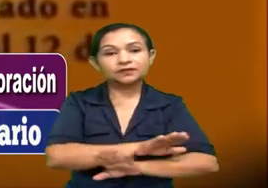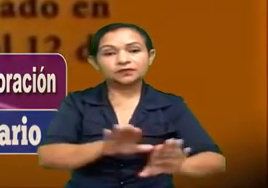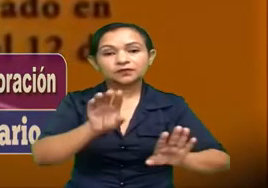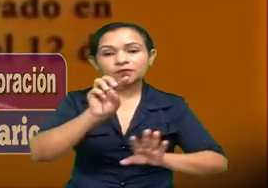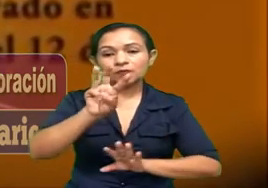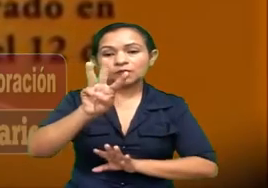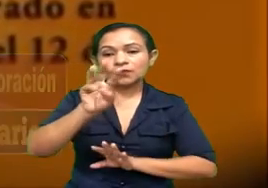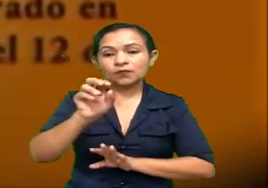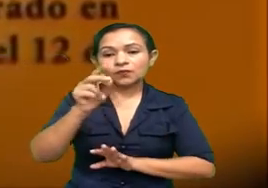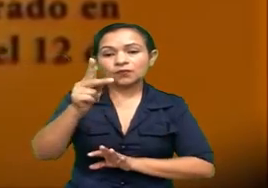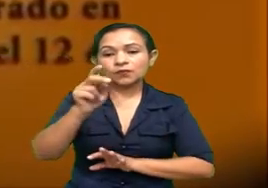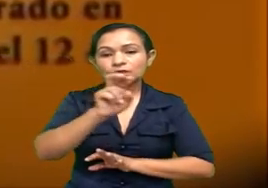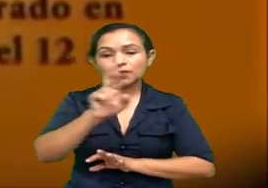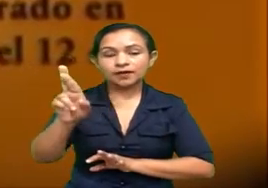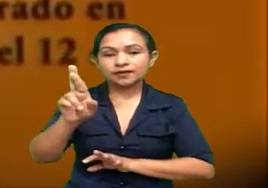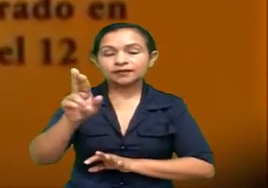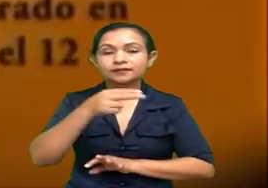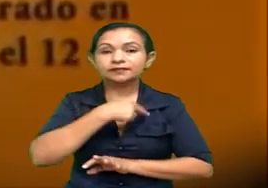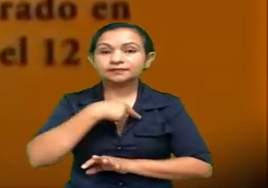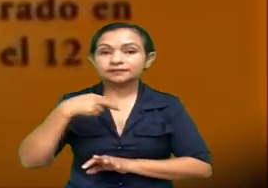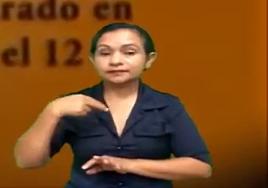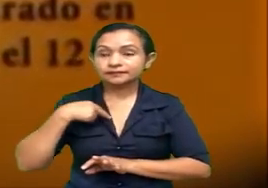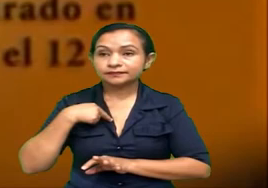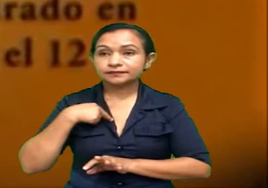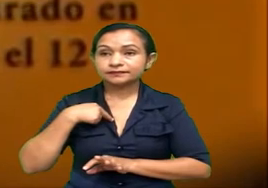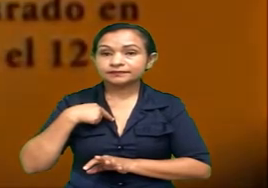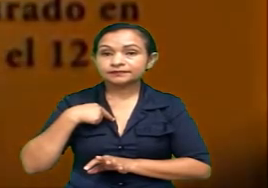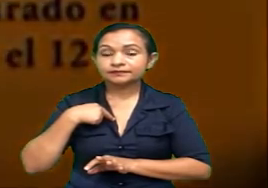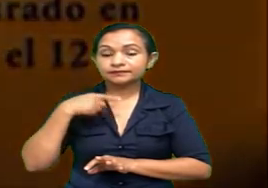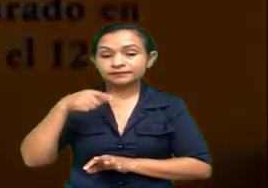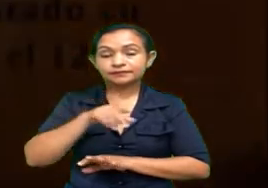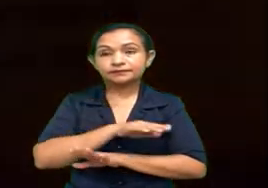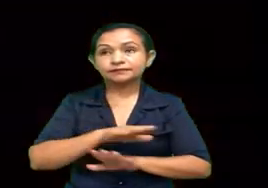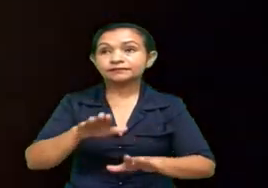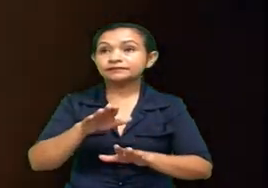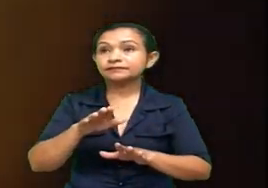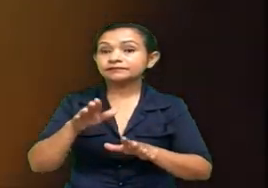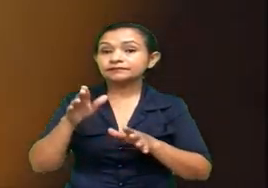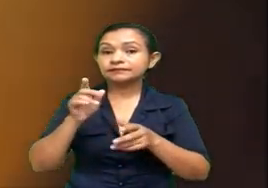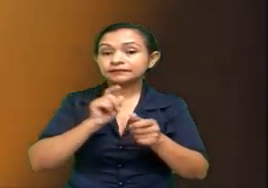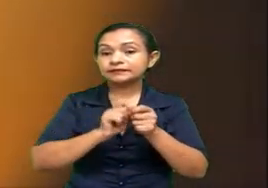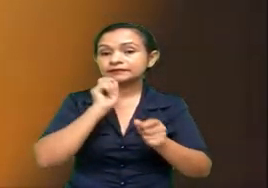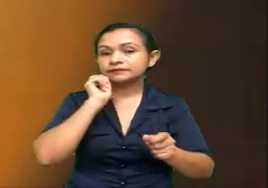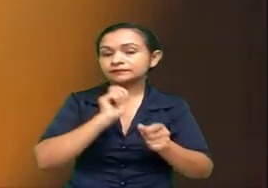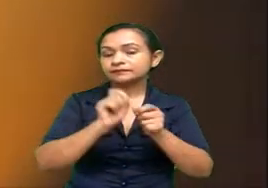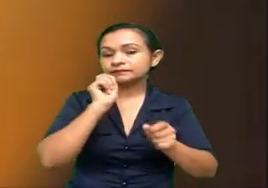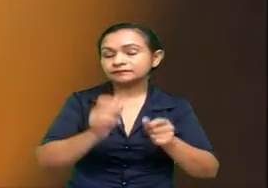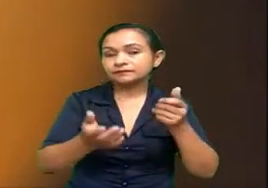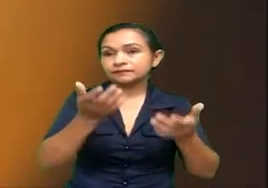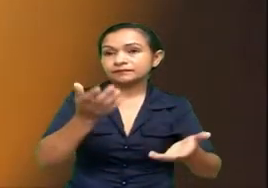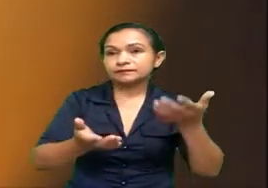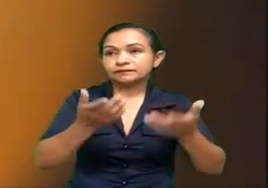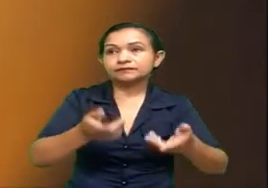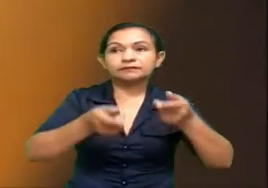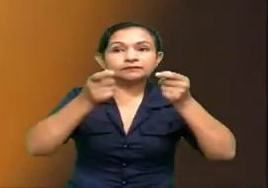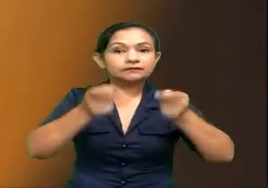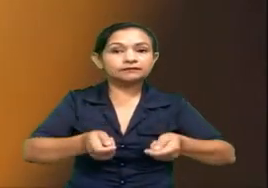Walker se ve acosado, pero antes de irse quema Granada. Y al final de